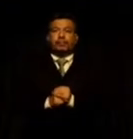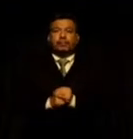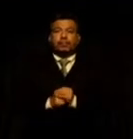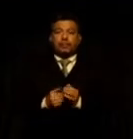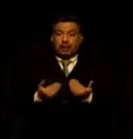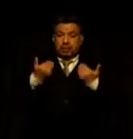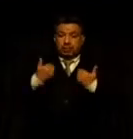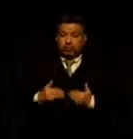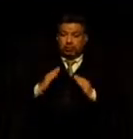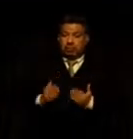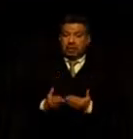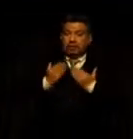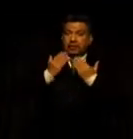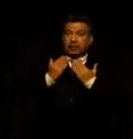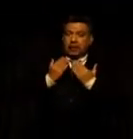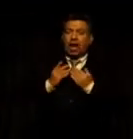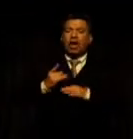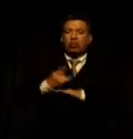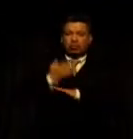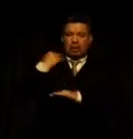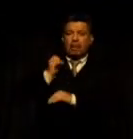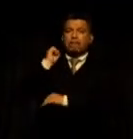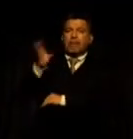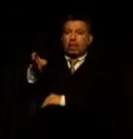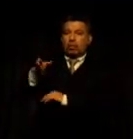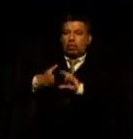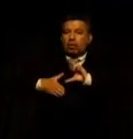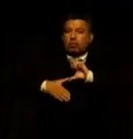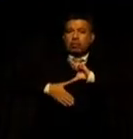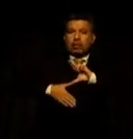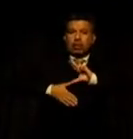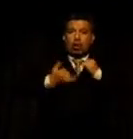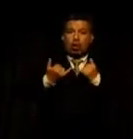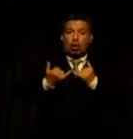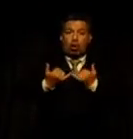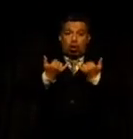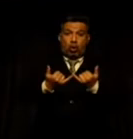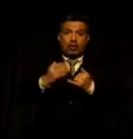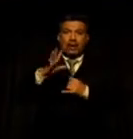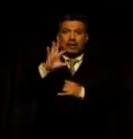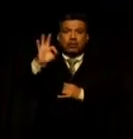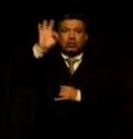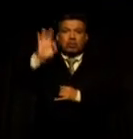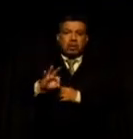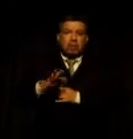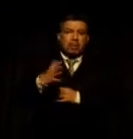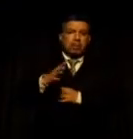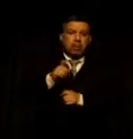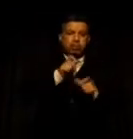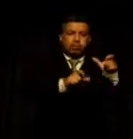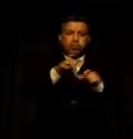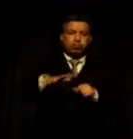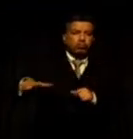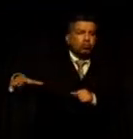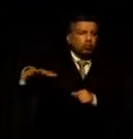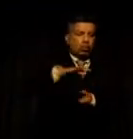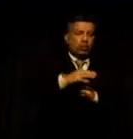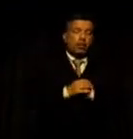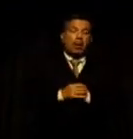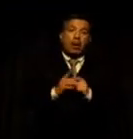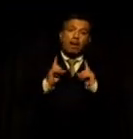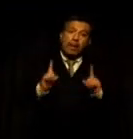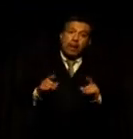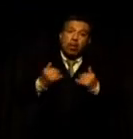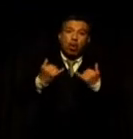beneficia no es solamente la gente que está bancarizada que latinoamérica hoy es 50 el 50 por ciento más o menos de la población pero todavía